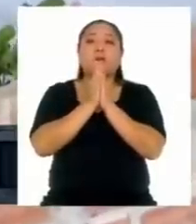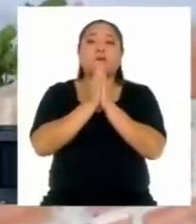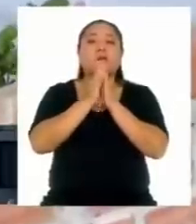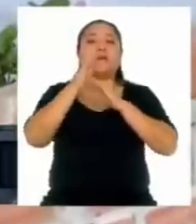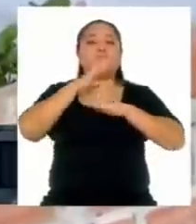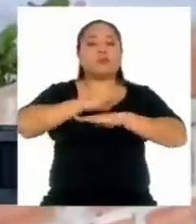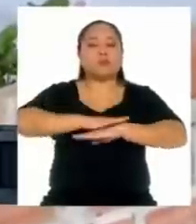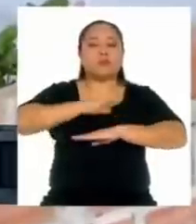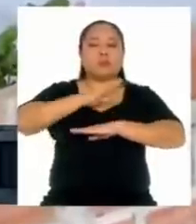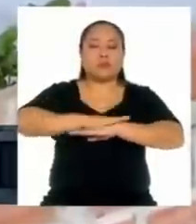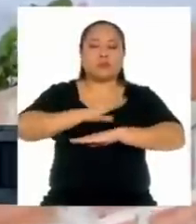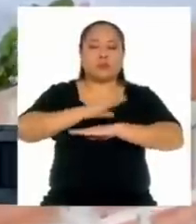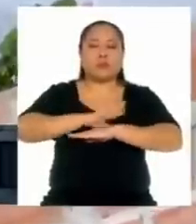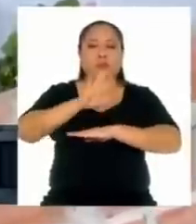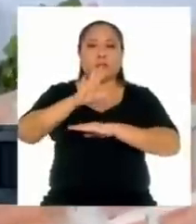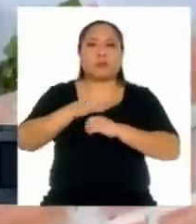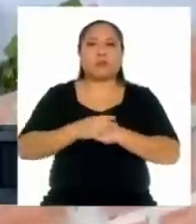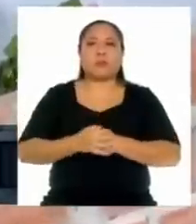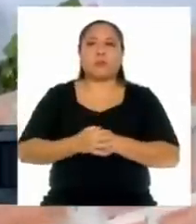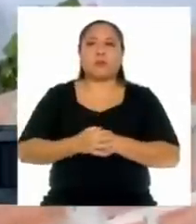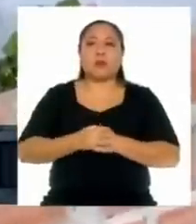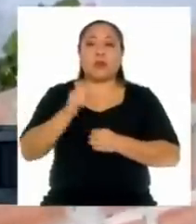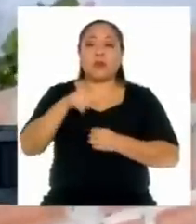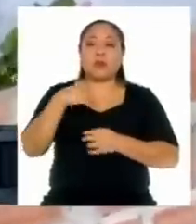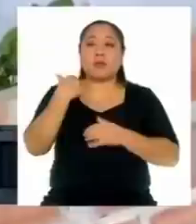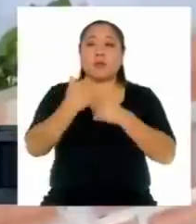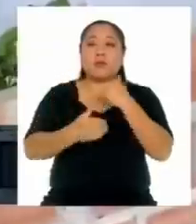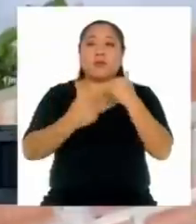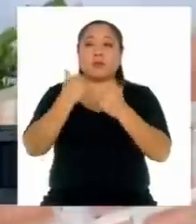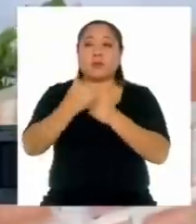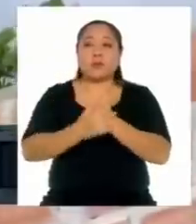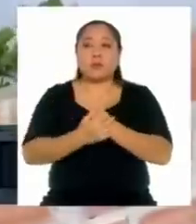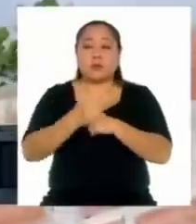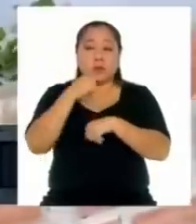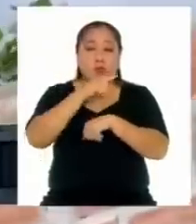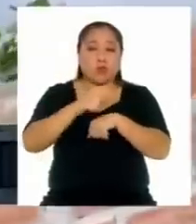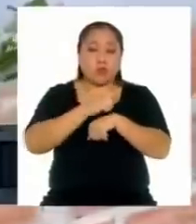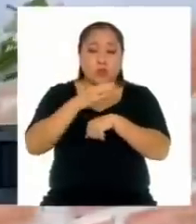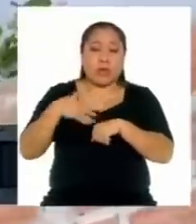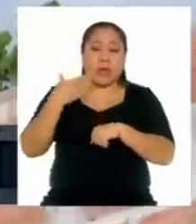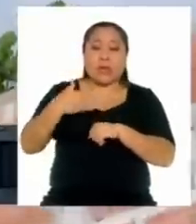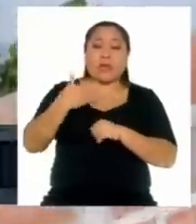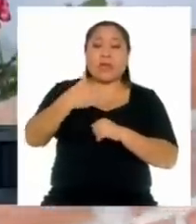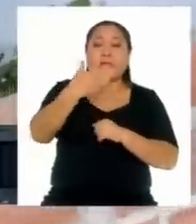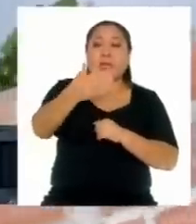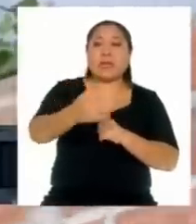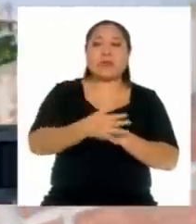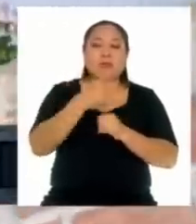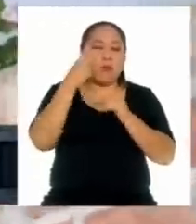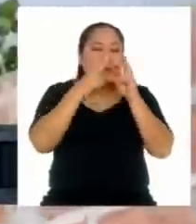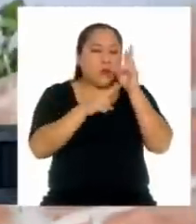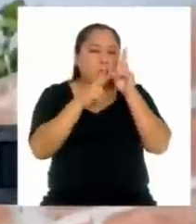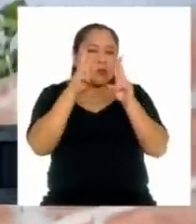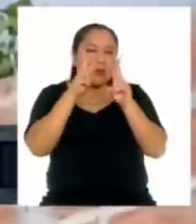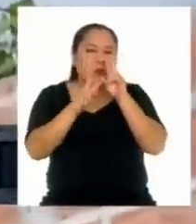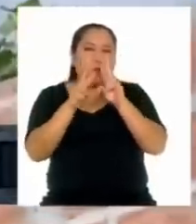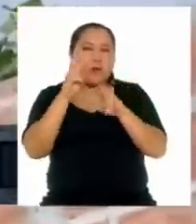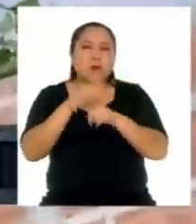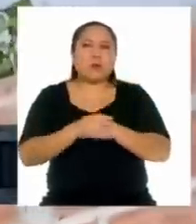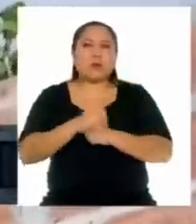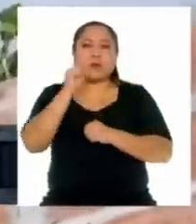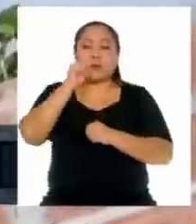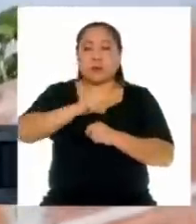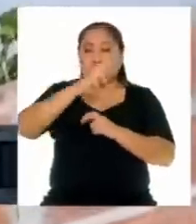del pueblo peruano. En este proceso, en las horas y en los días, vamos a ver si